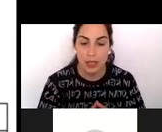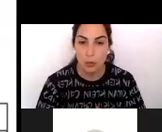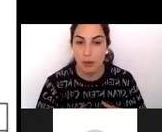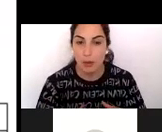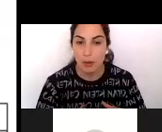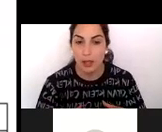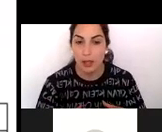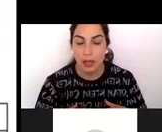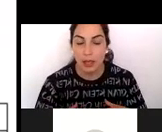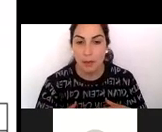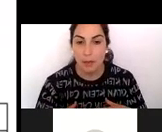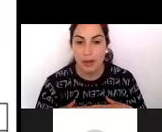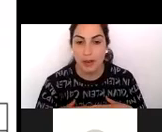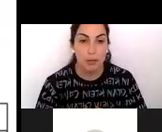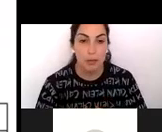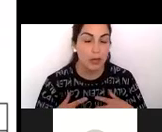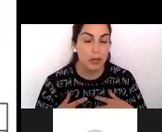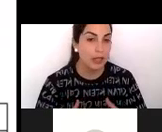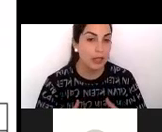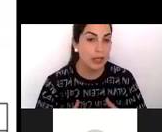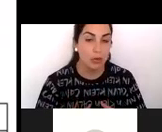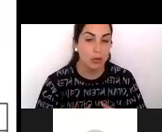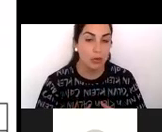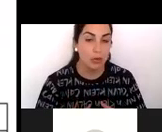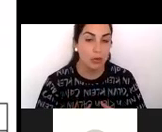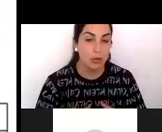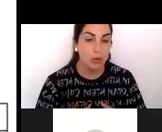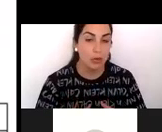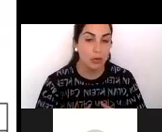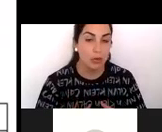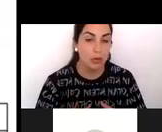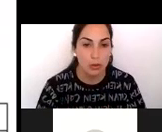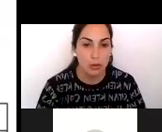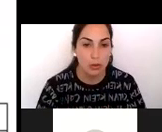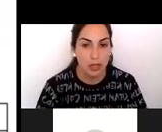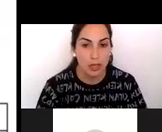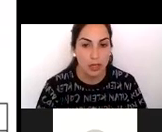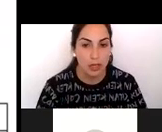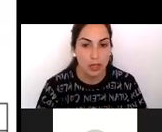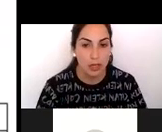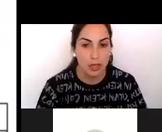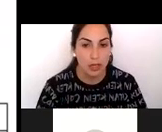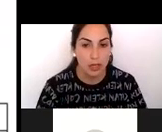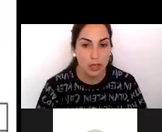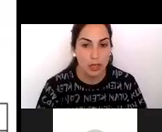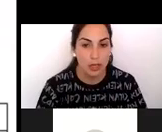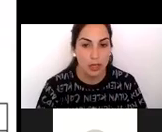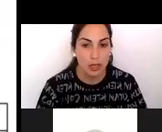utiliza un poco más de palabras, por ejemplo, vulgarismo, chilenismo, tiende